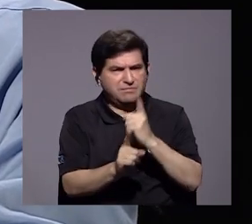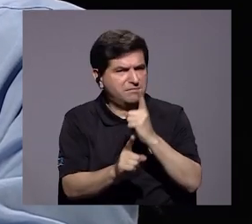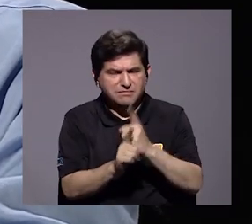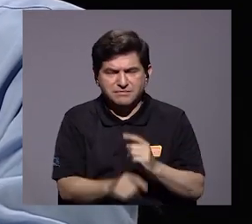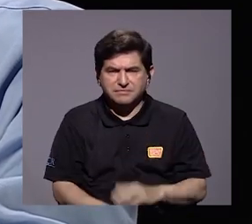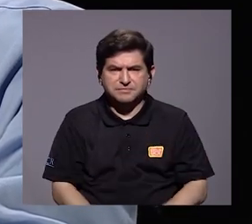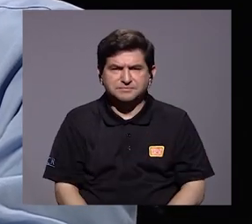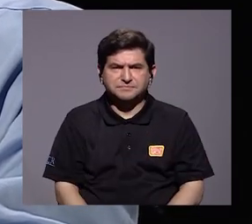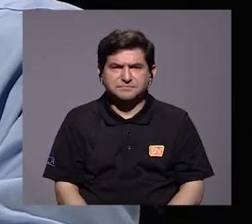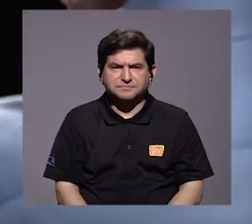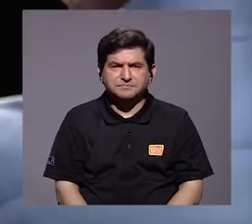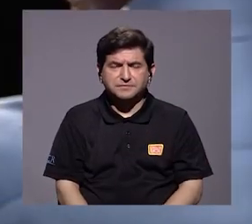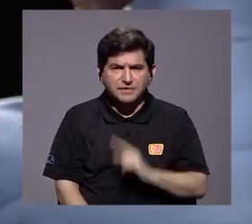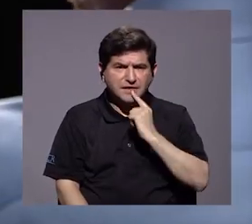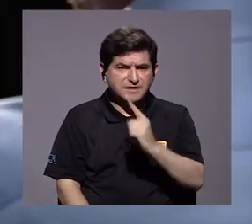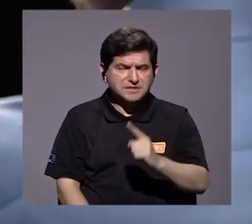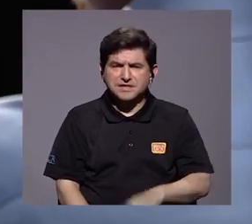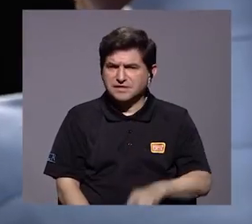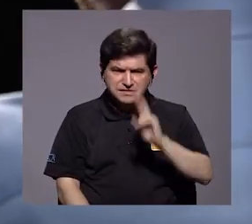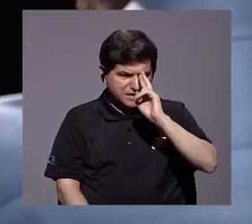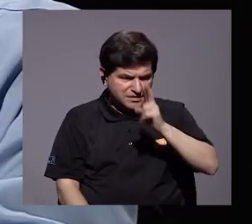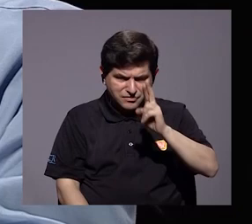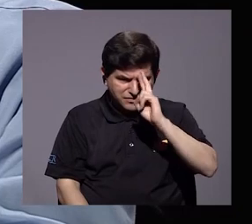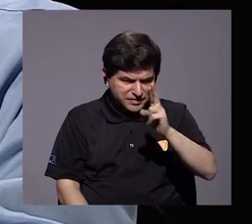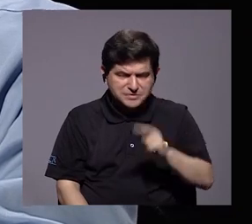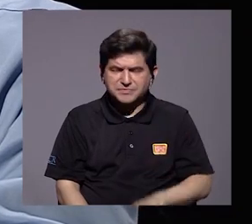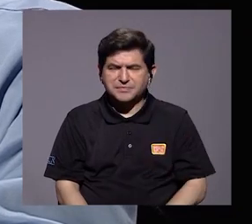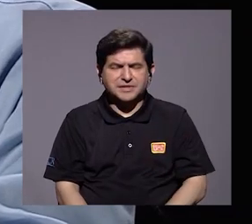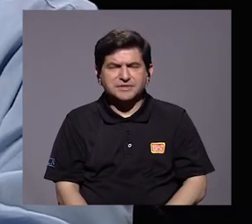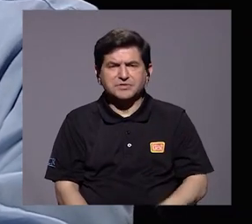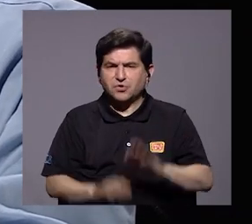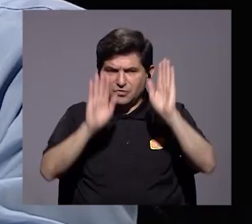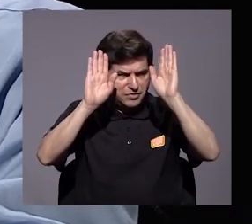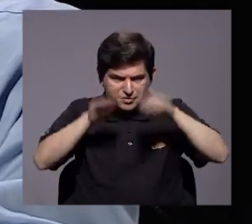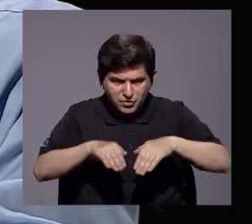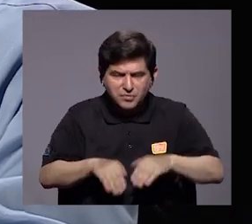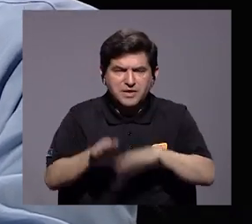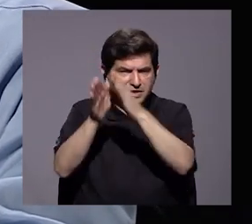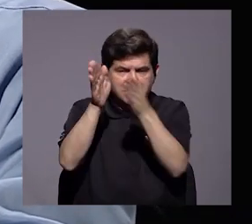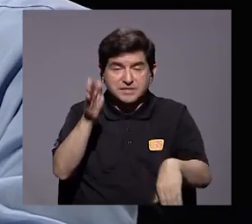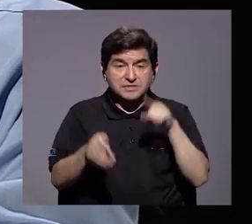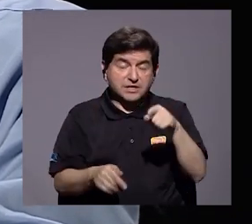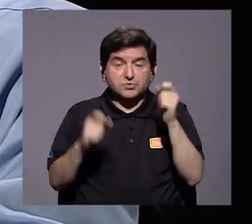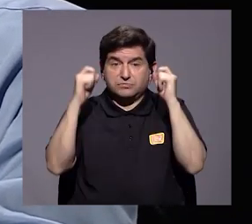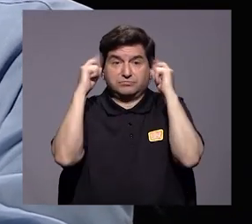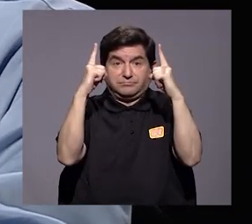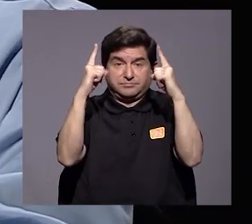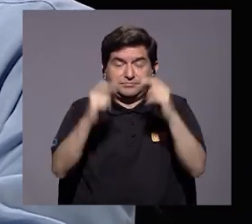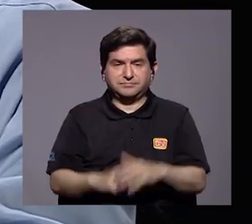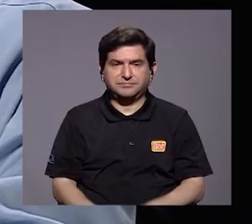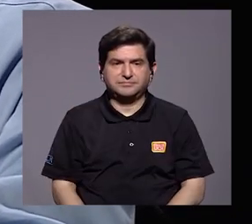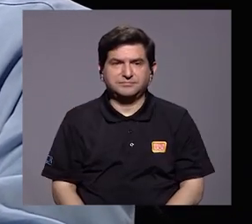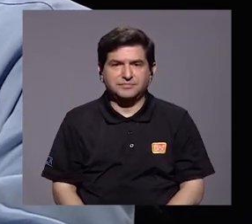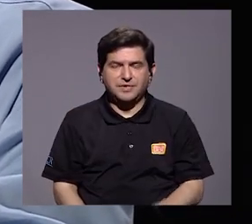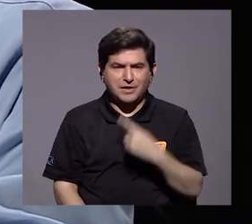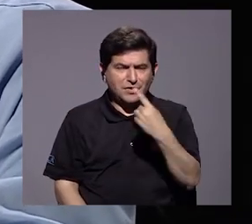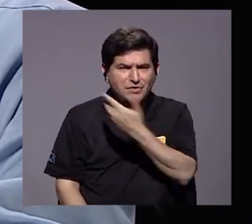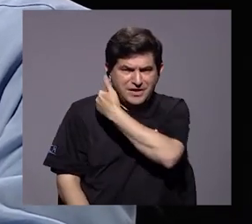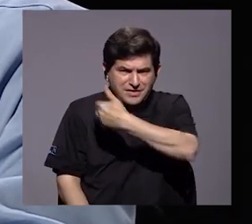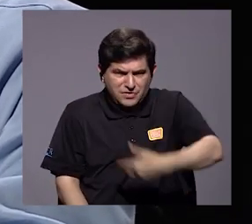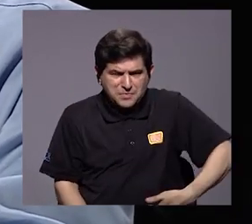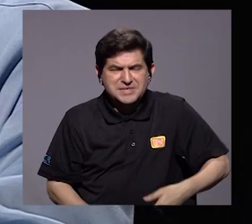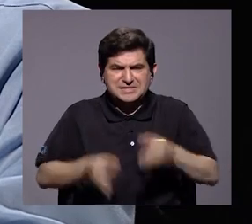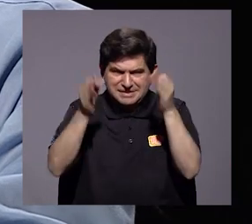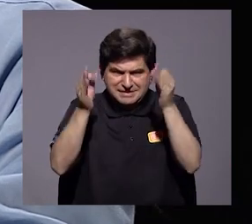así inclusive de desacato a la contraloría correcto correcto que para mí es inaudito las palabras del presidente